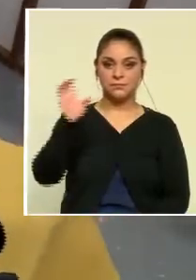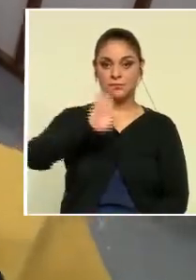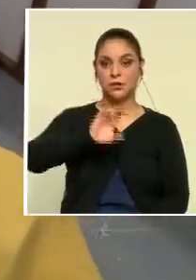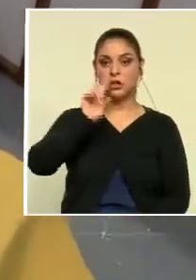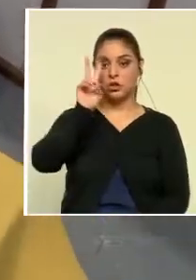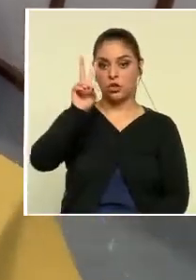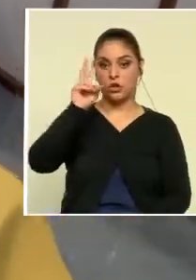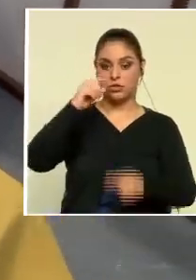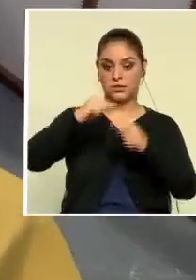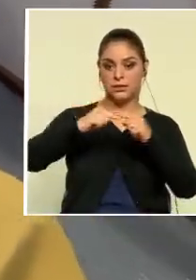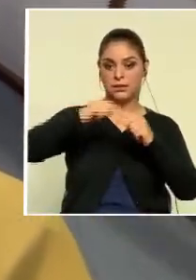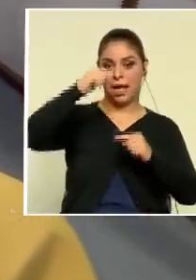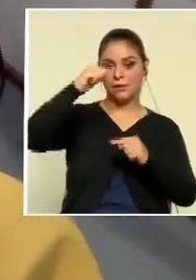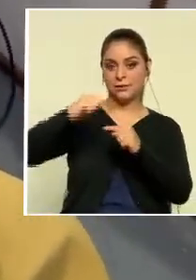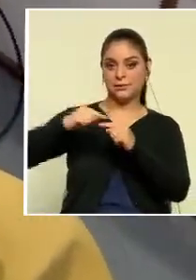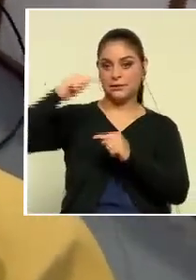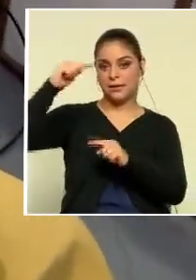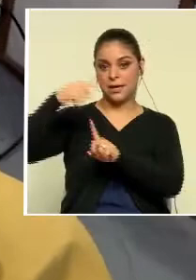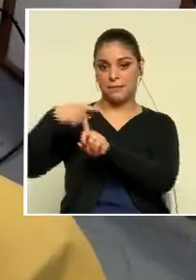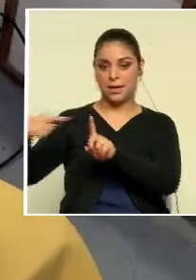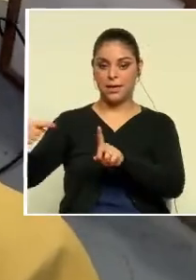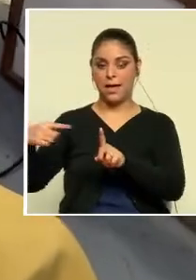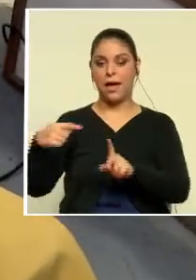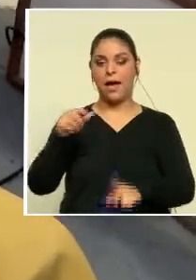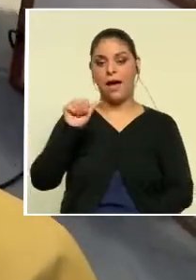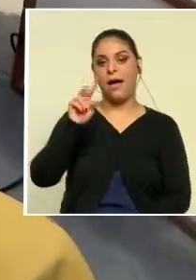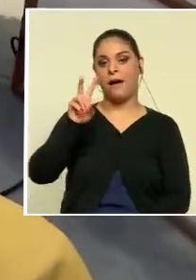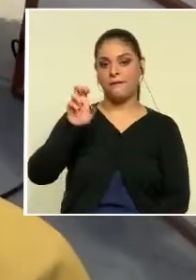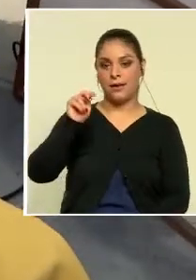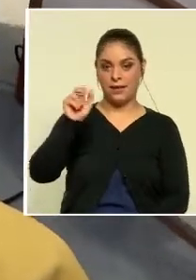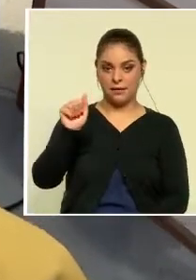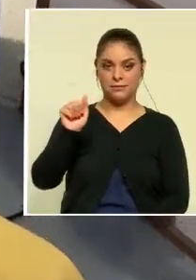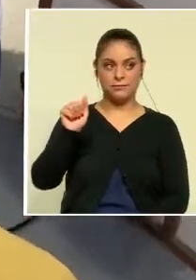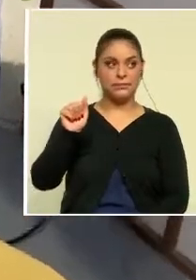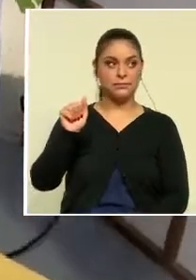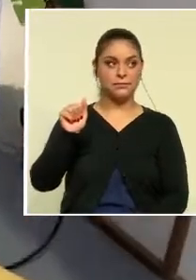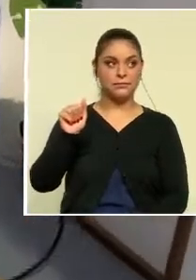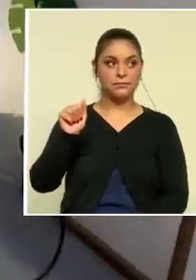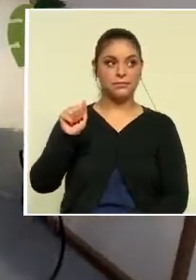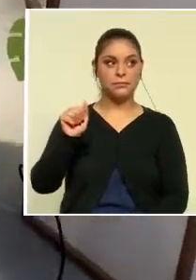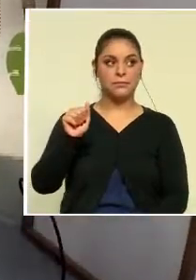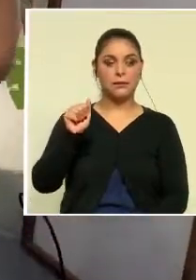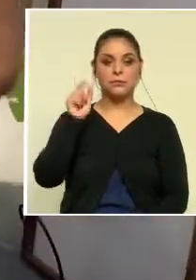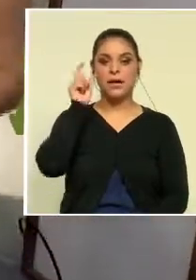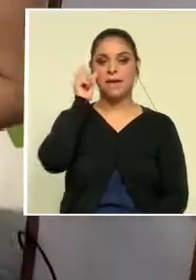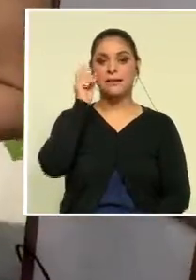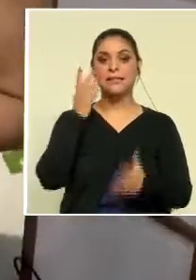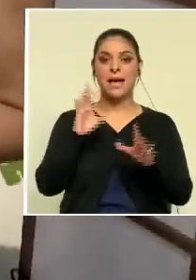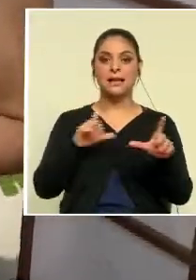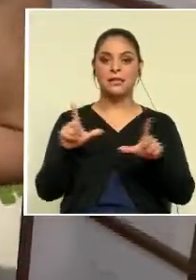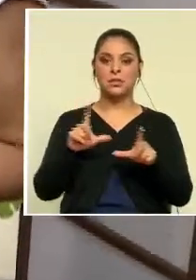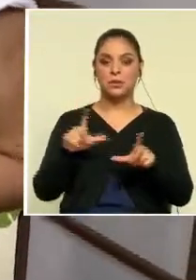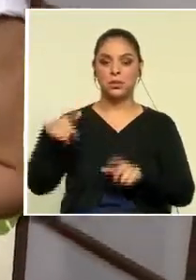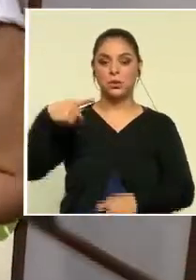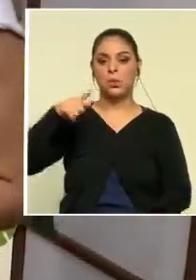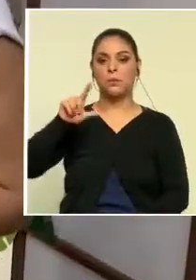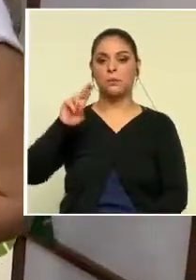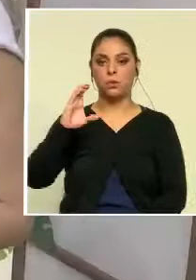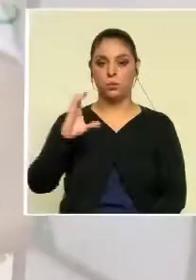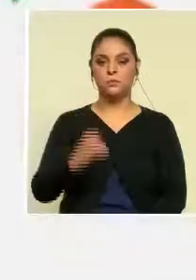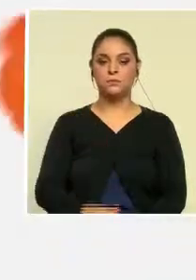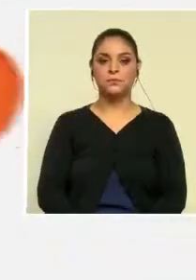avn listo yo creo que acá vamos a verlo vamos a que aprecia listo está listo